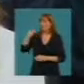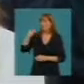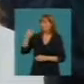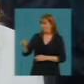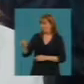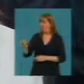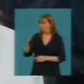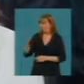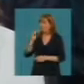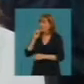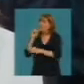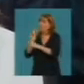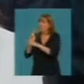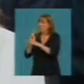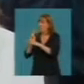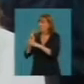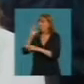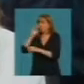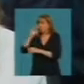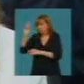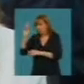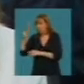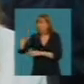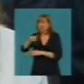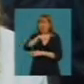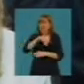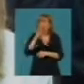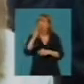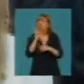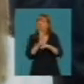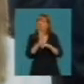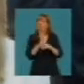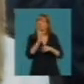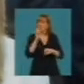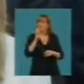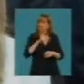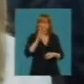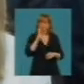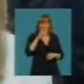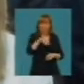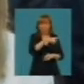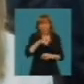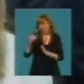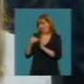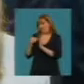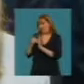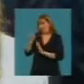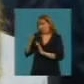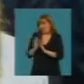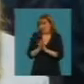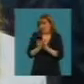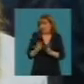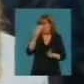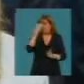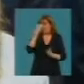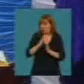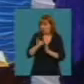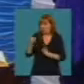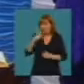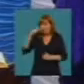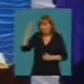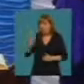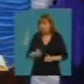sido nombrada, cumpliendo y haciendo cumplir en cuanto de vos dependa la Constitución de la Nación